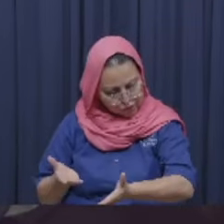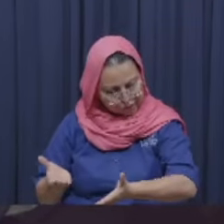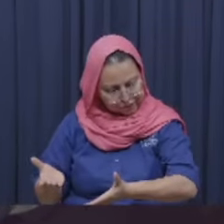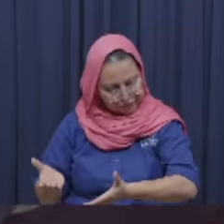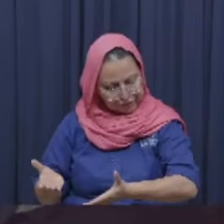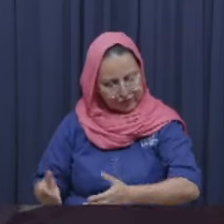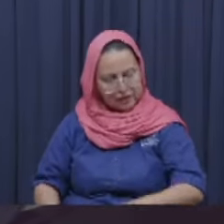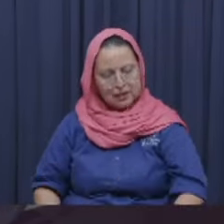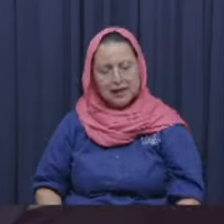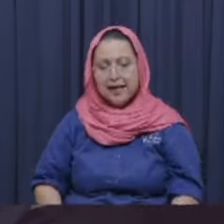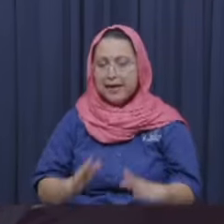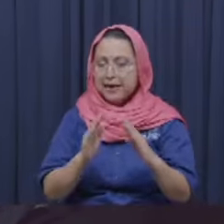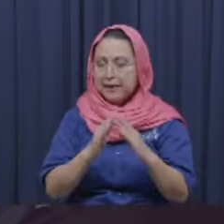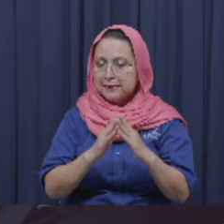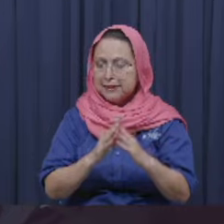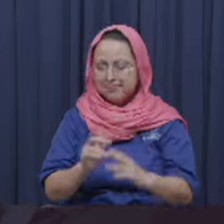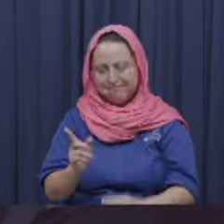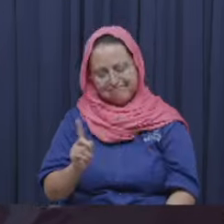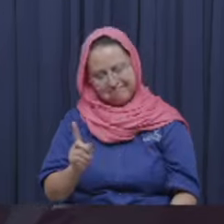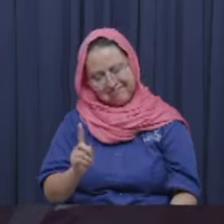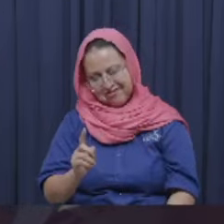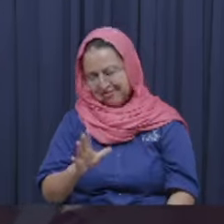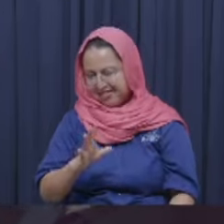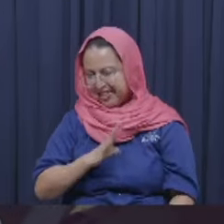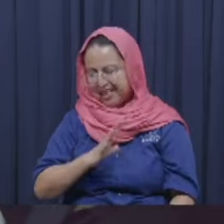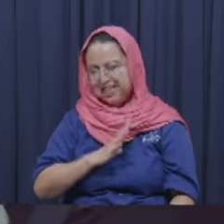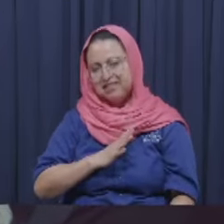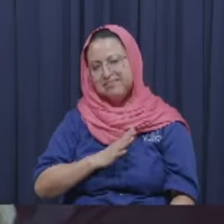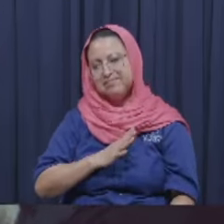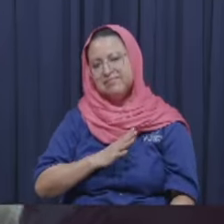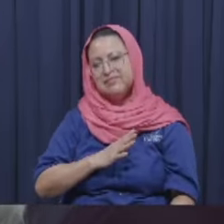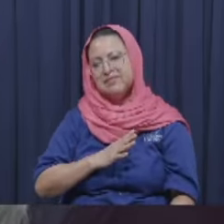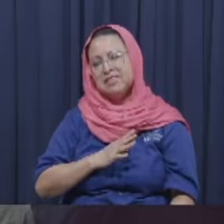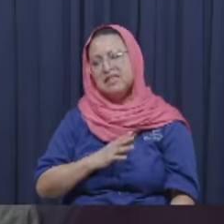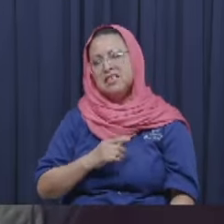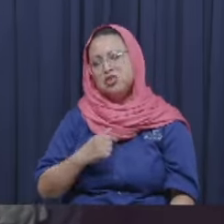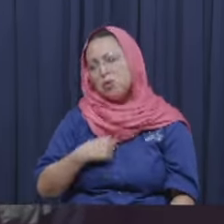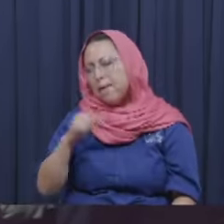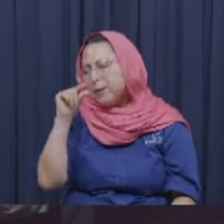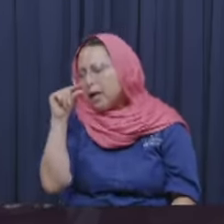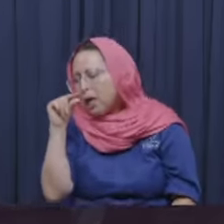No tengo a dónde ir. Hazme como el más pequeño de tus siervos.